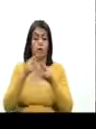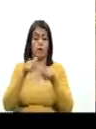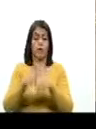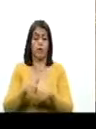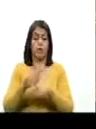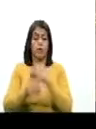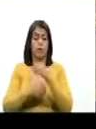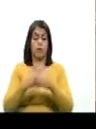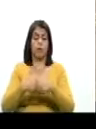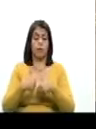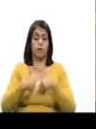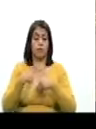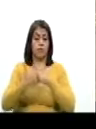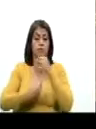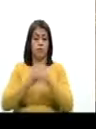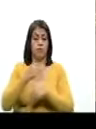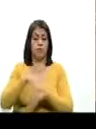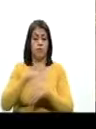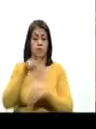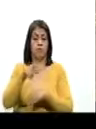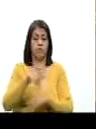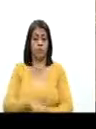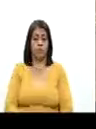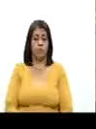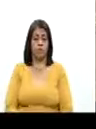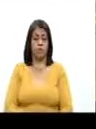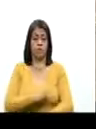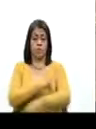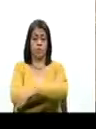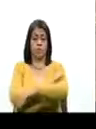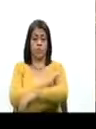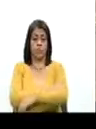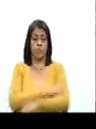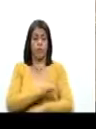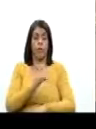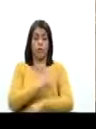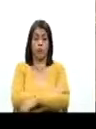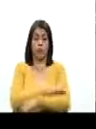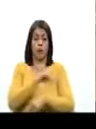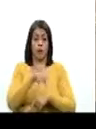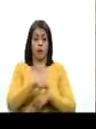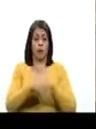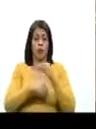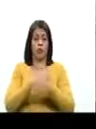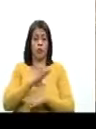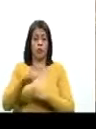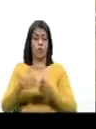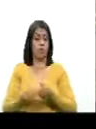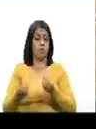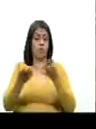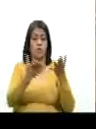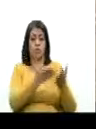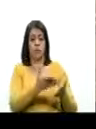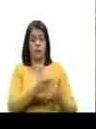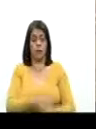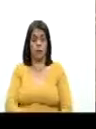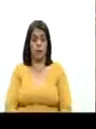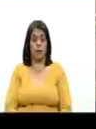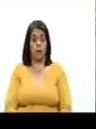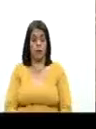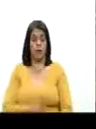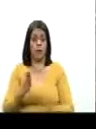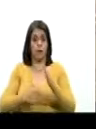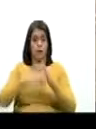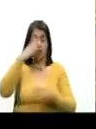hoy estamos sufriendo en carne propia al fascismo, netamente al fascismo que está regalando todo, tenemos una base